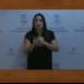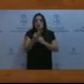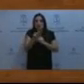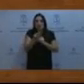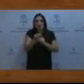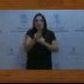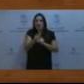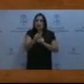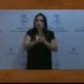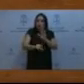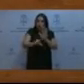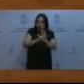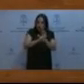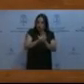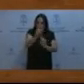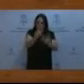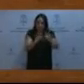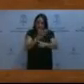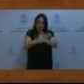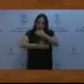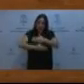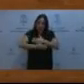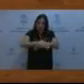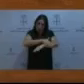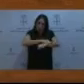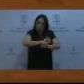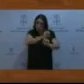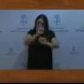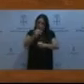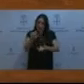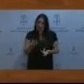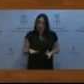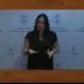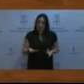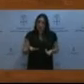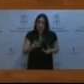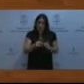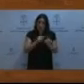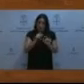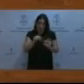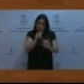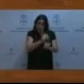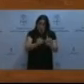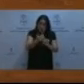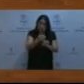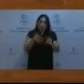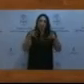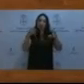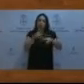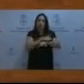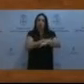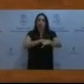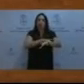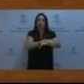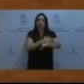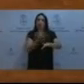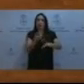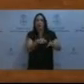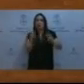de las personas con discapacidad. Y para que esto suceda, el Consejo de Gobierno debería de irse a su